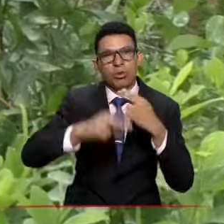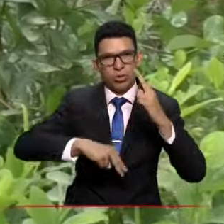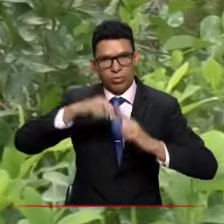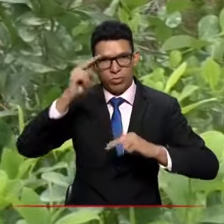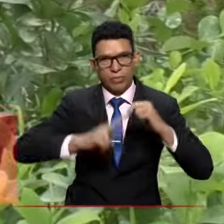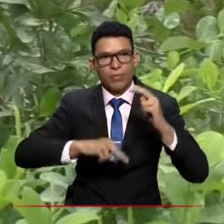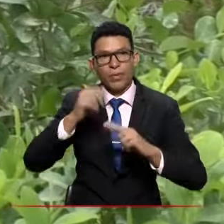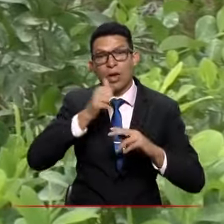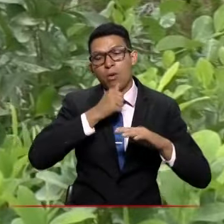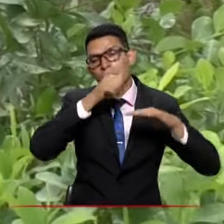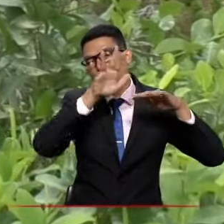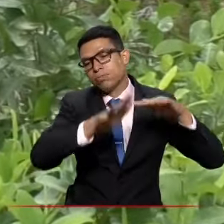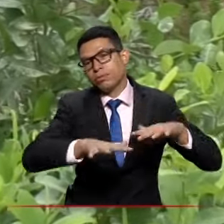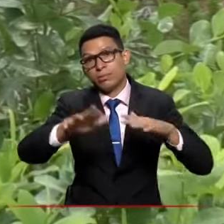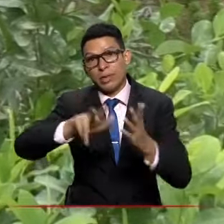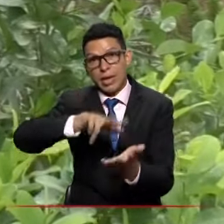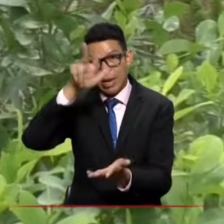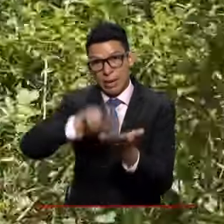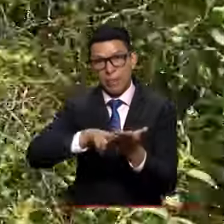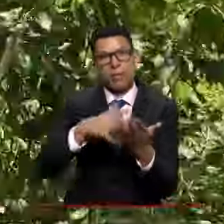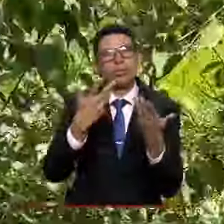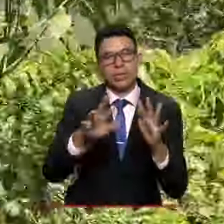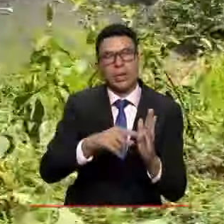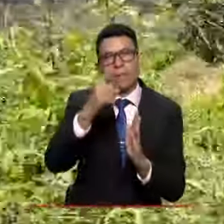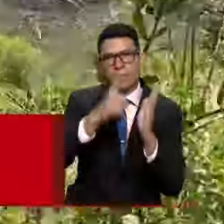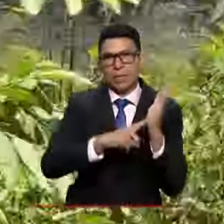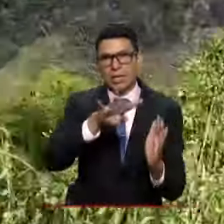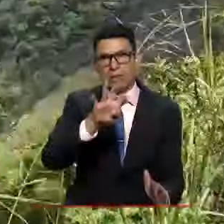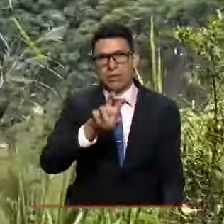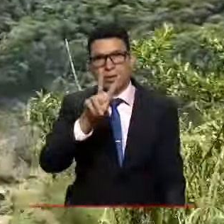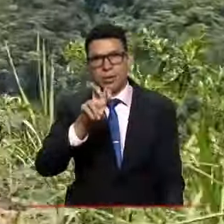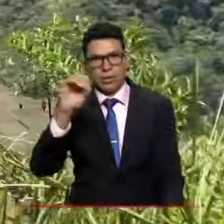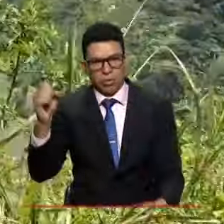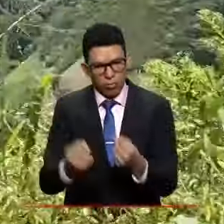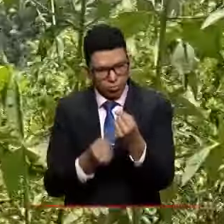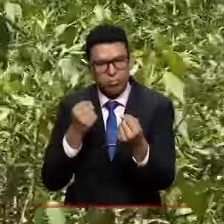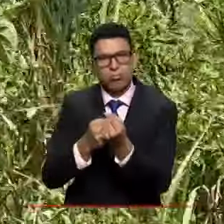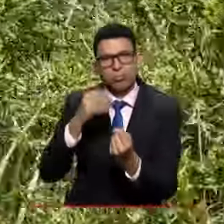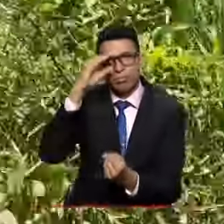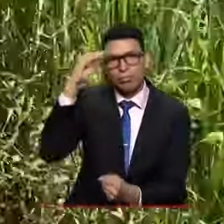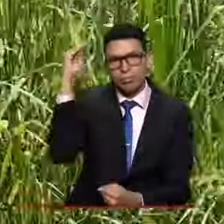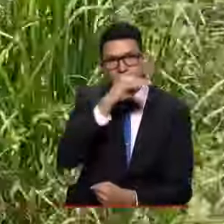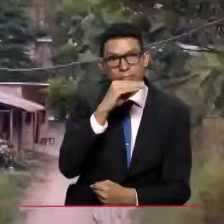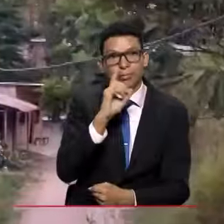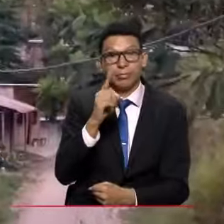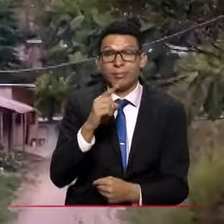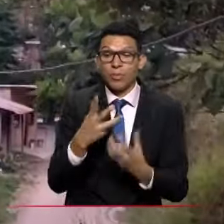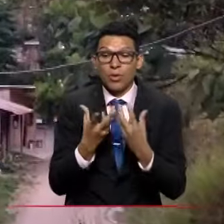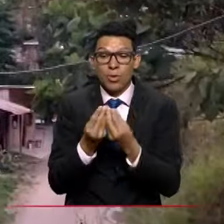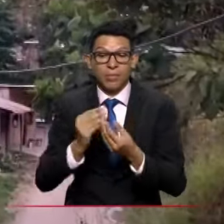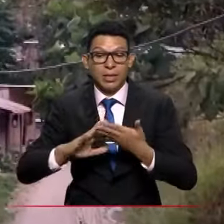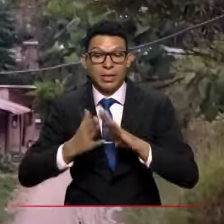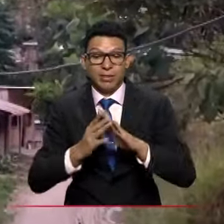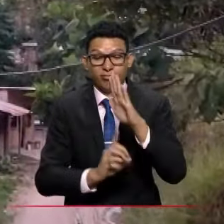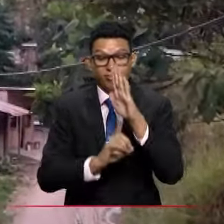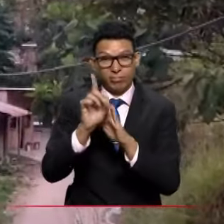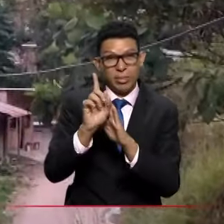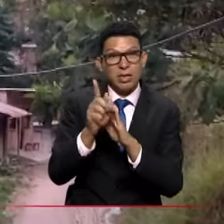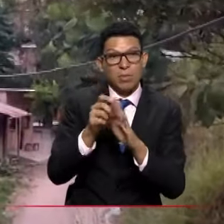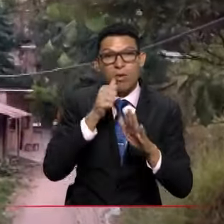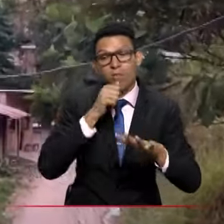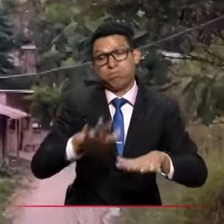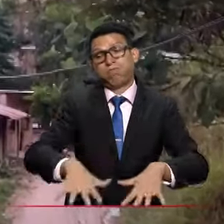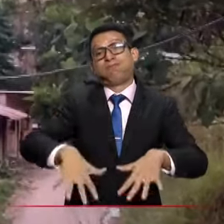de una represa, aprobado desde los años 70 y respaldado por el presidente Gustavo Petro. Según las comunidades, su desarrollo podría inundar